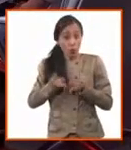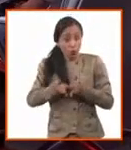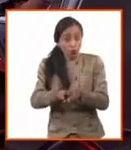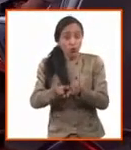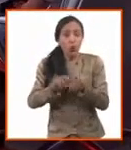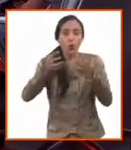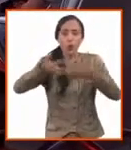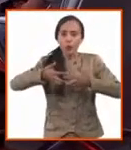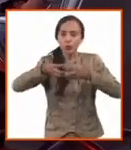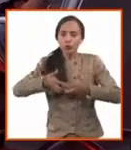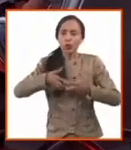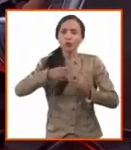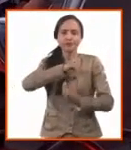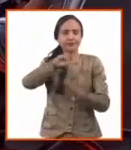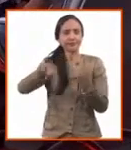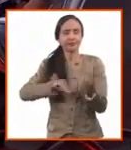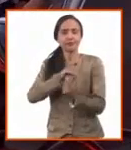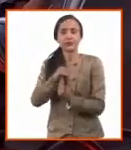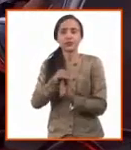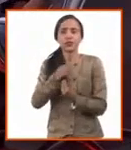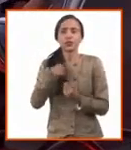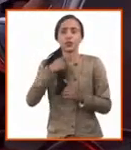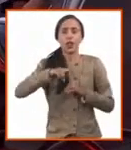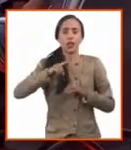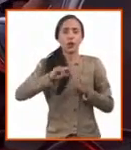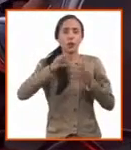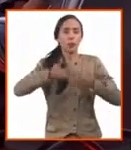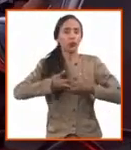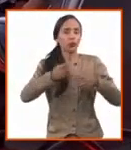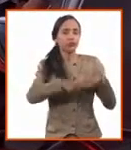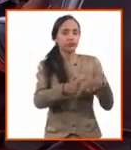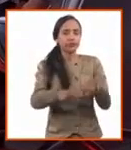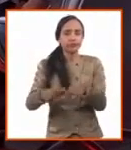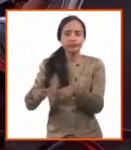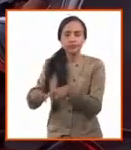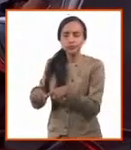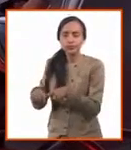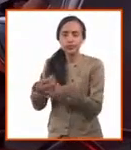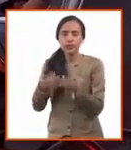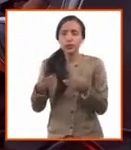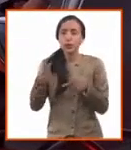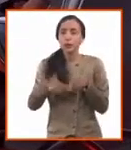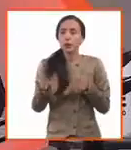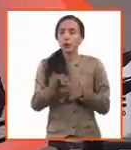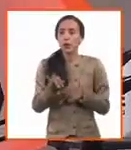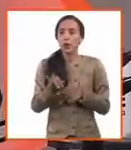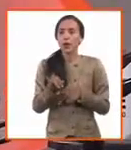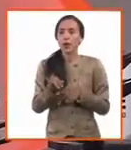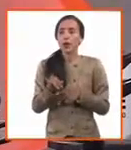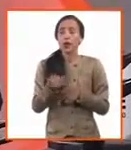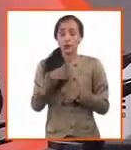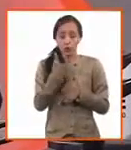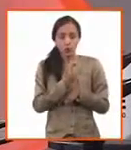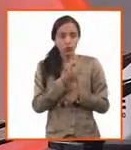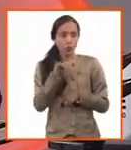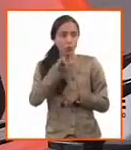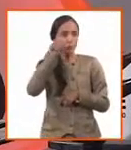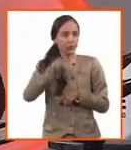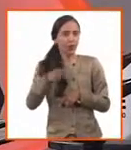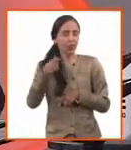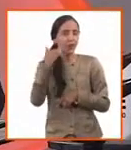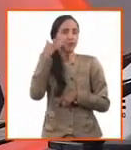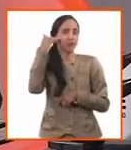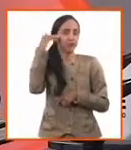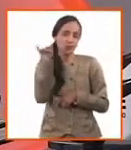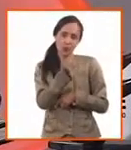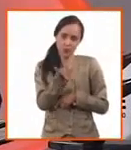no haríamos una tarea adecuada si solamente fuéramos a la vez productores de artículos, de materia prima, y no fuéramos a la vez productores de hombres. Y eso un poco, Fernando,